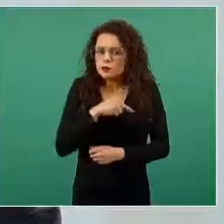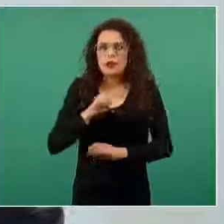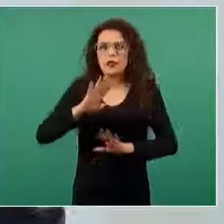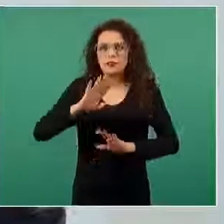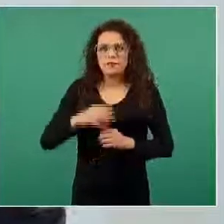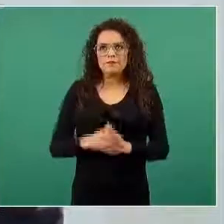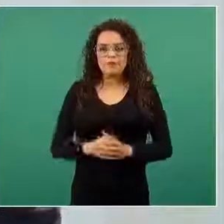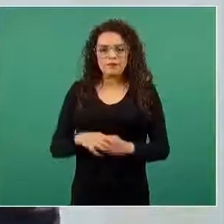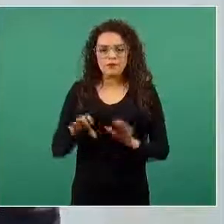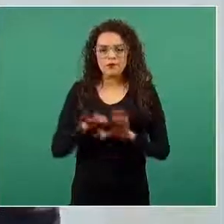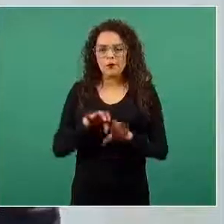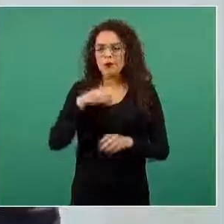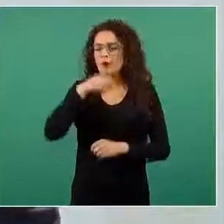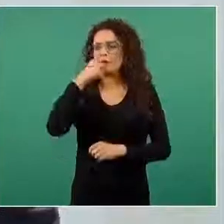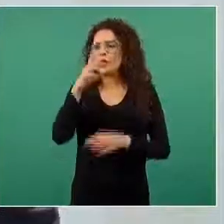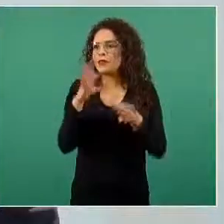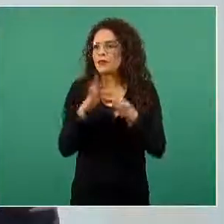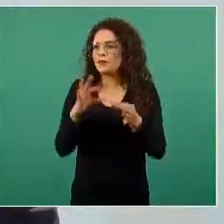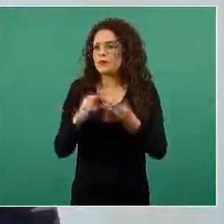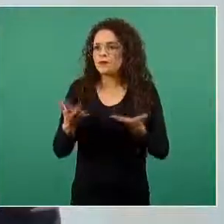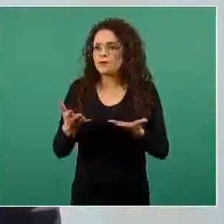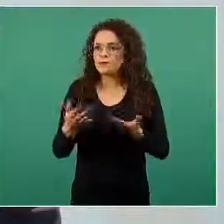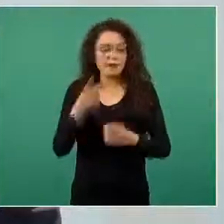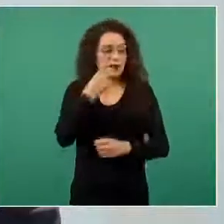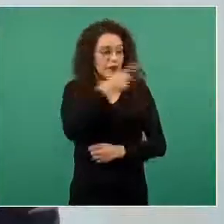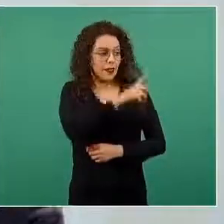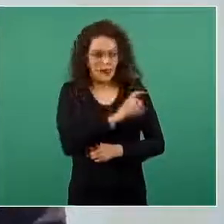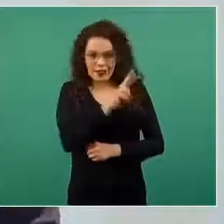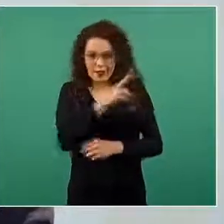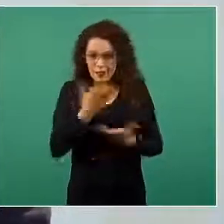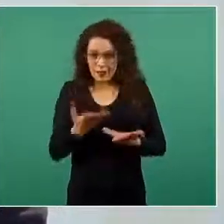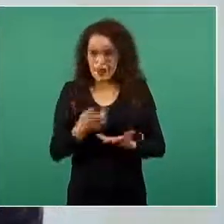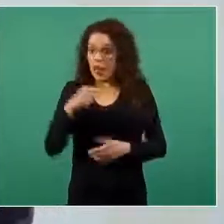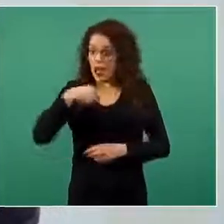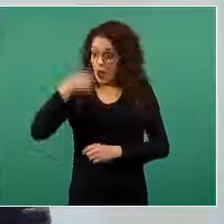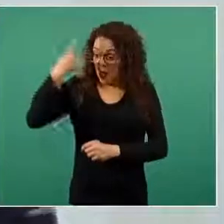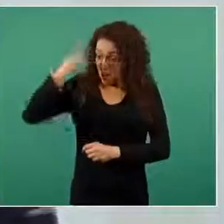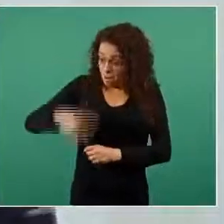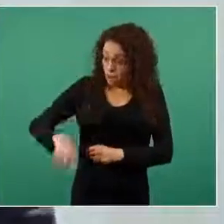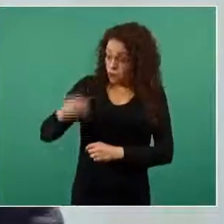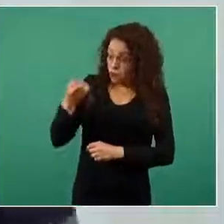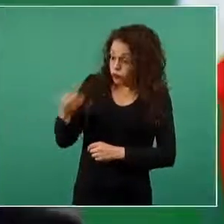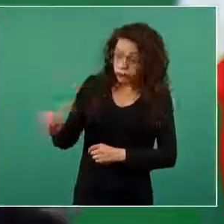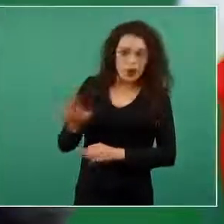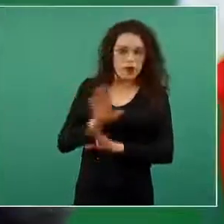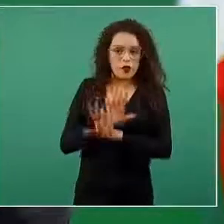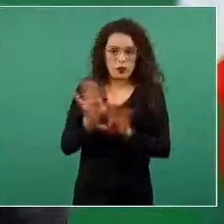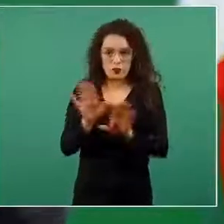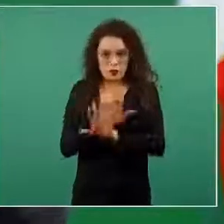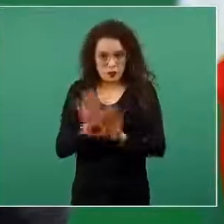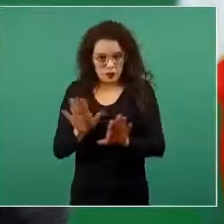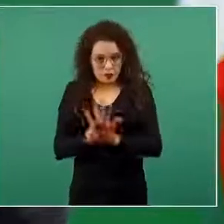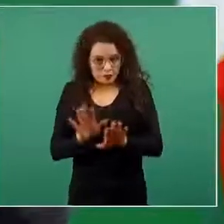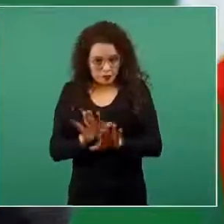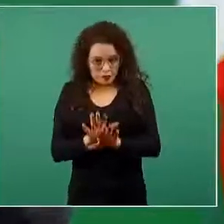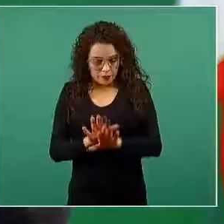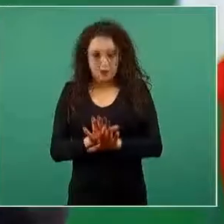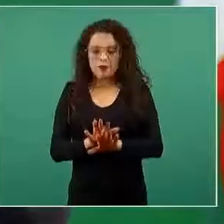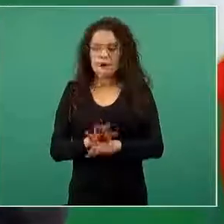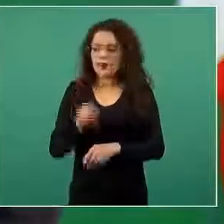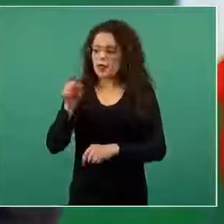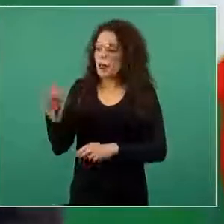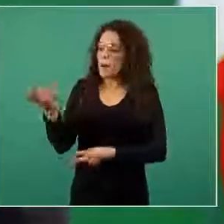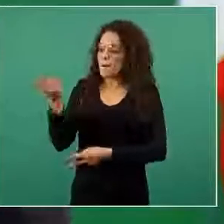no, como bien comenta el doctor, aquí no es imposición, aquí es, mira, esto es lo que viene, es gente que